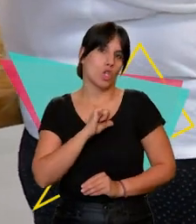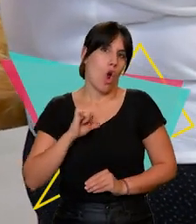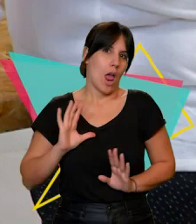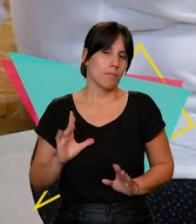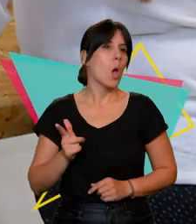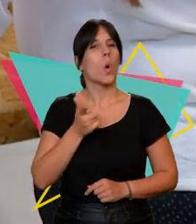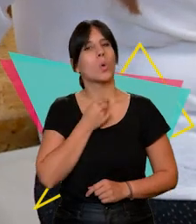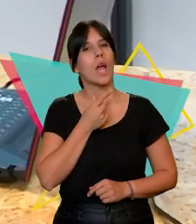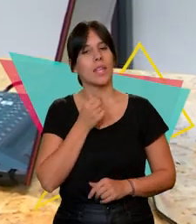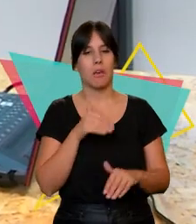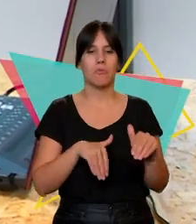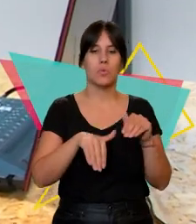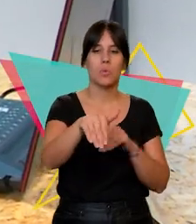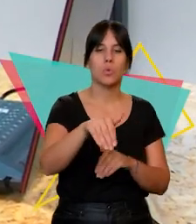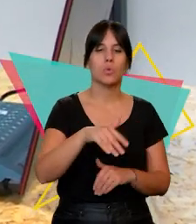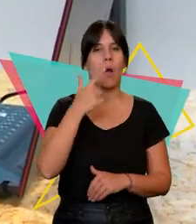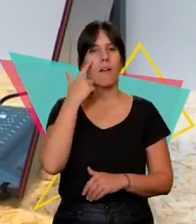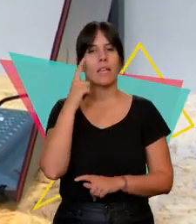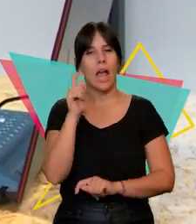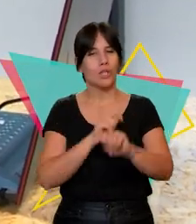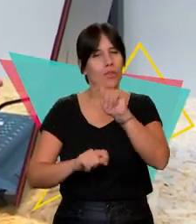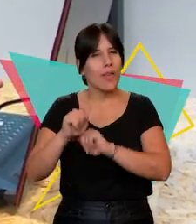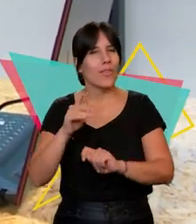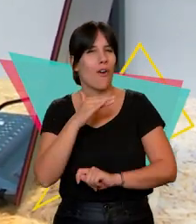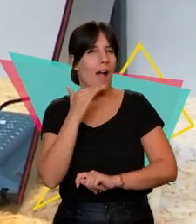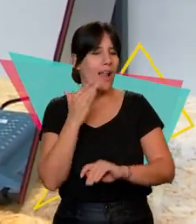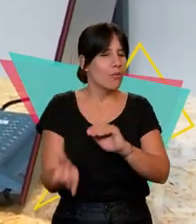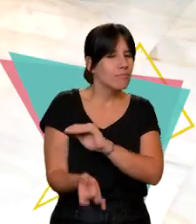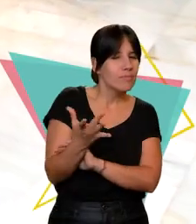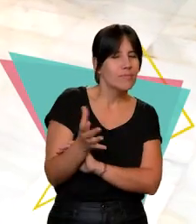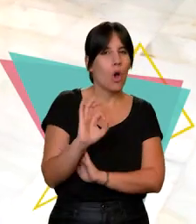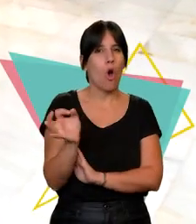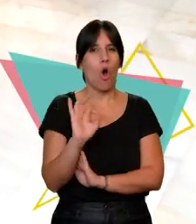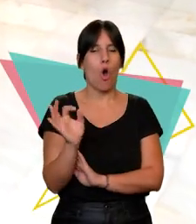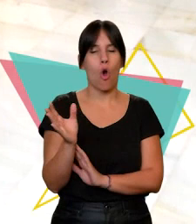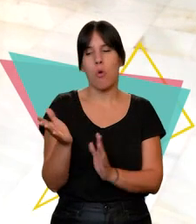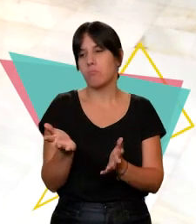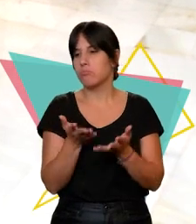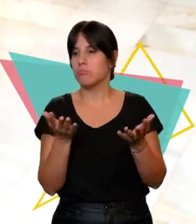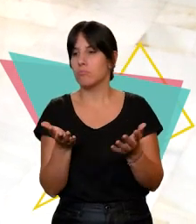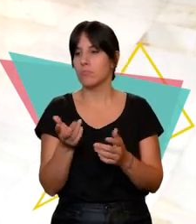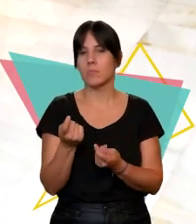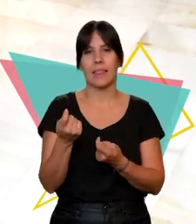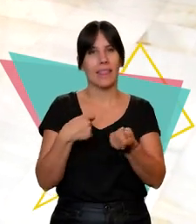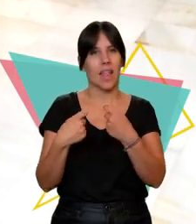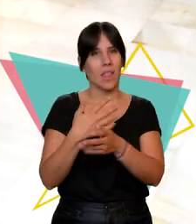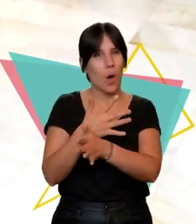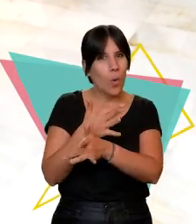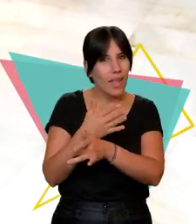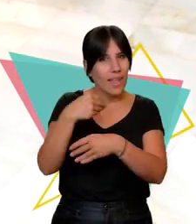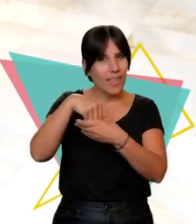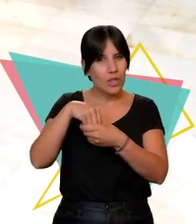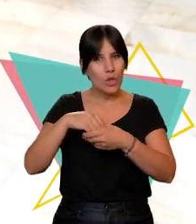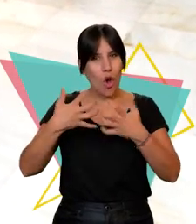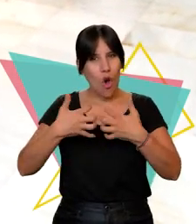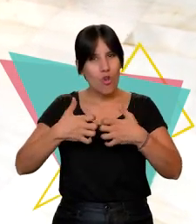sí que me gustaría, pues bueno, a lo mejor hacer alguna asociación o trabajar con tiendas de juguetes que tengan